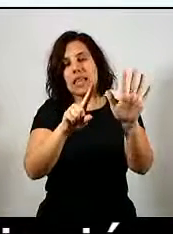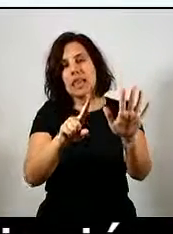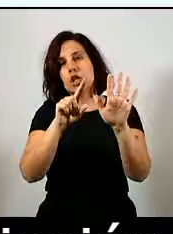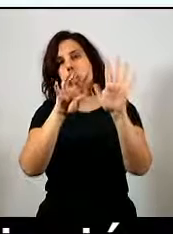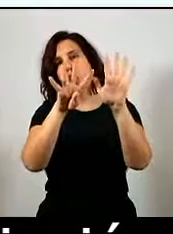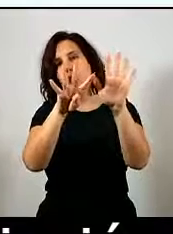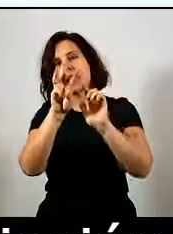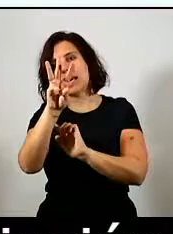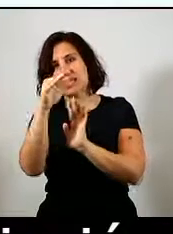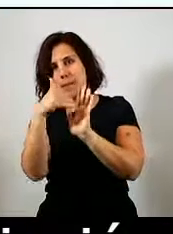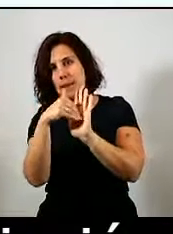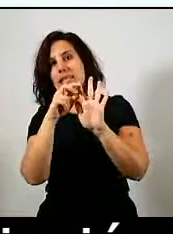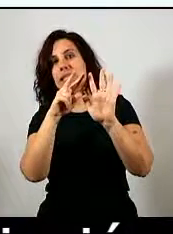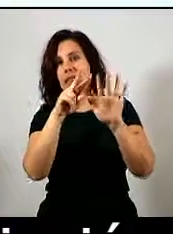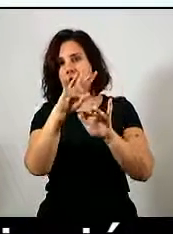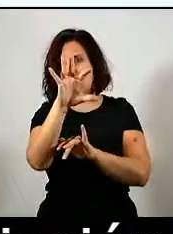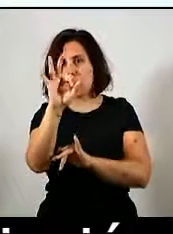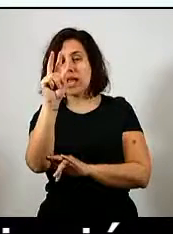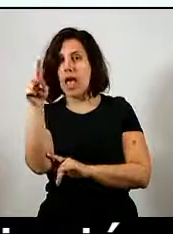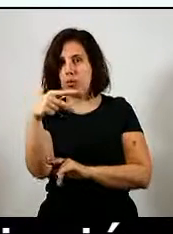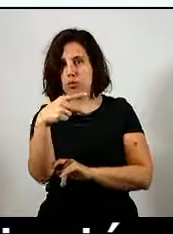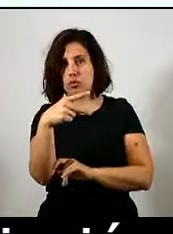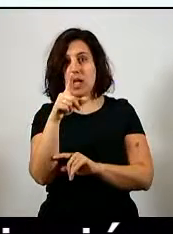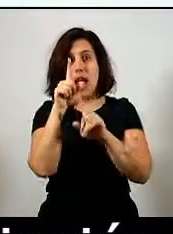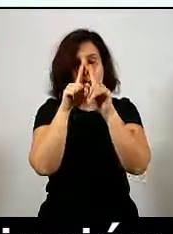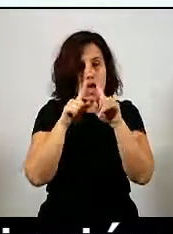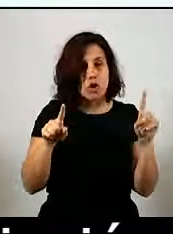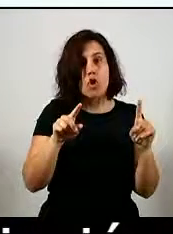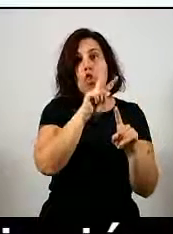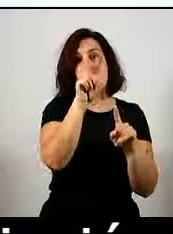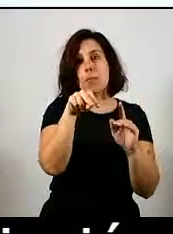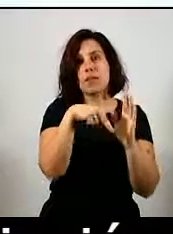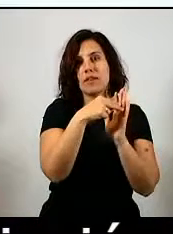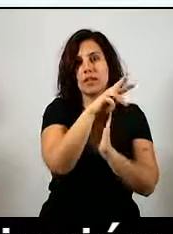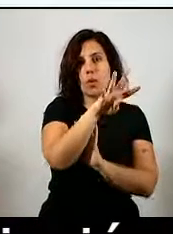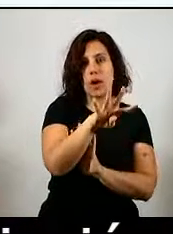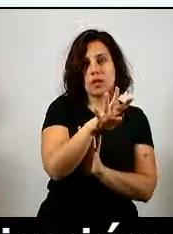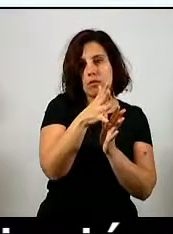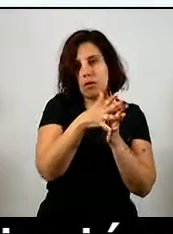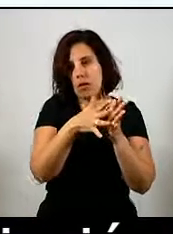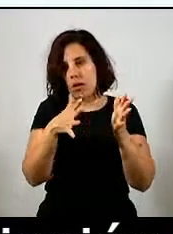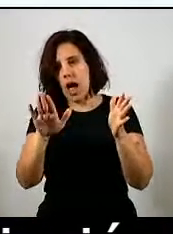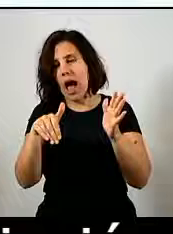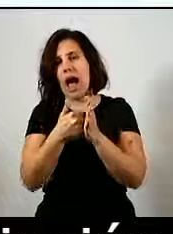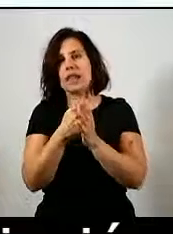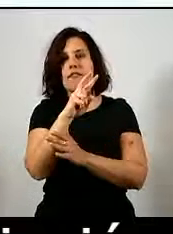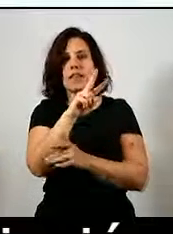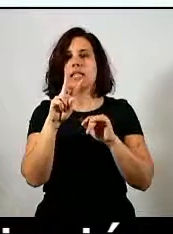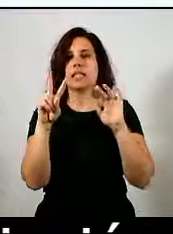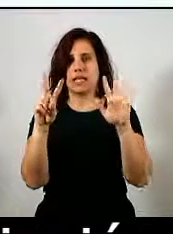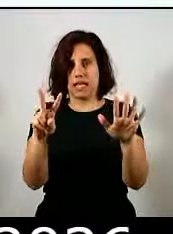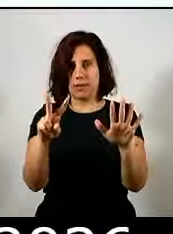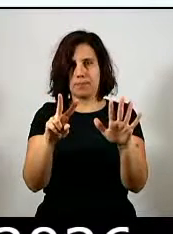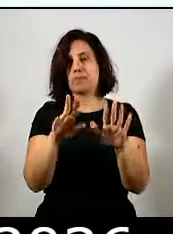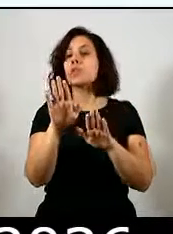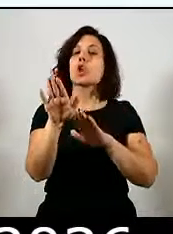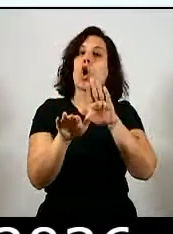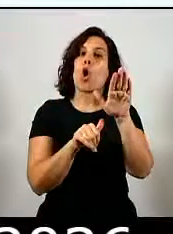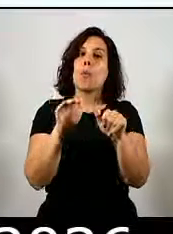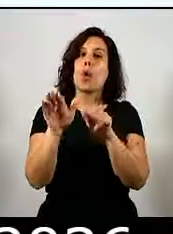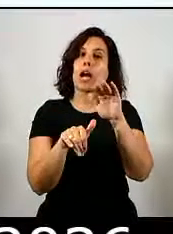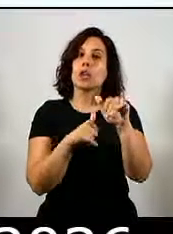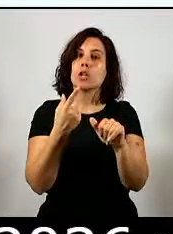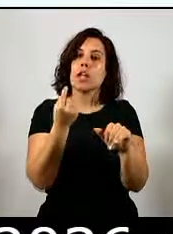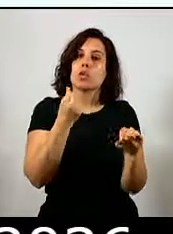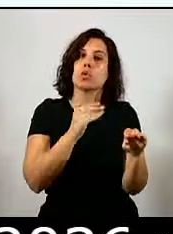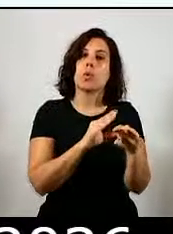96.693.750 euros durante los ejercicios 2024, 25, 26 y 27, con 2 convocatorias de